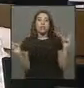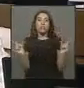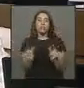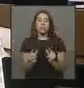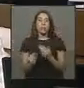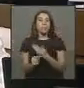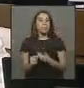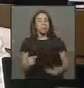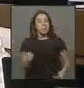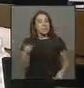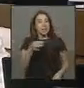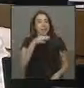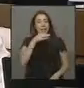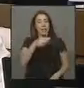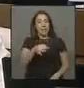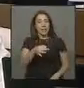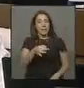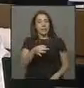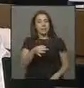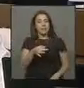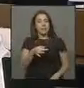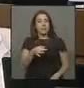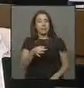la propia presidenta señaló